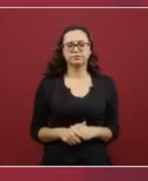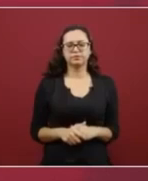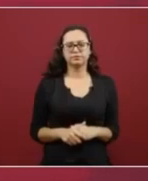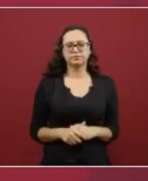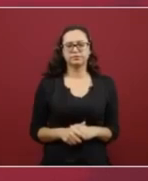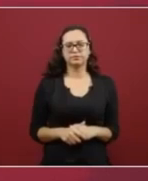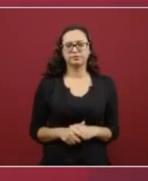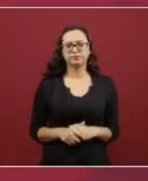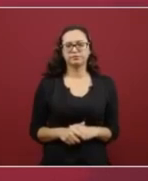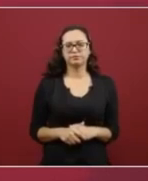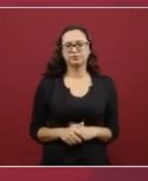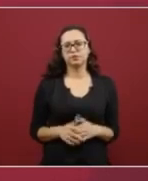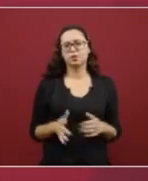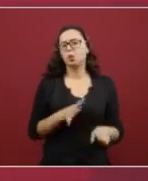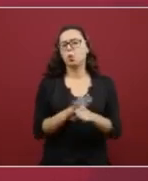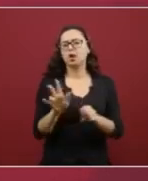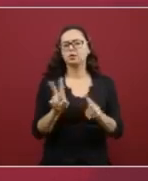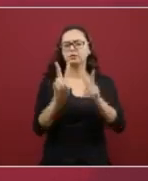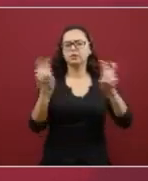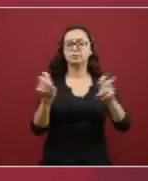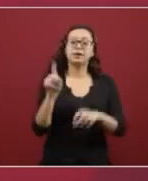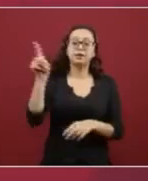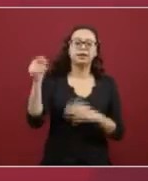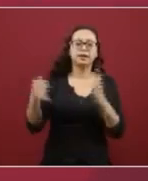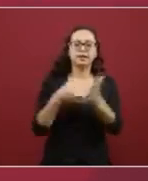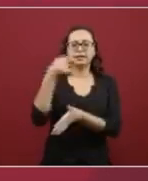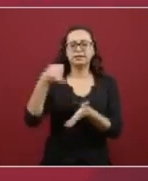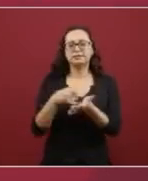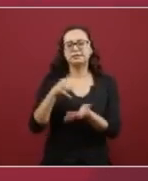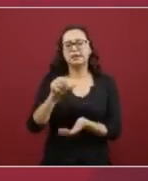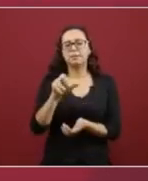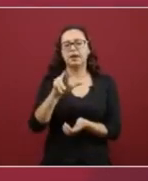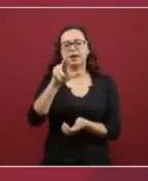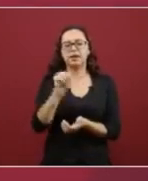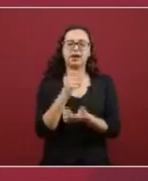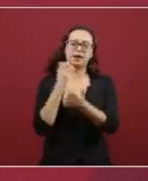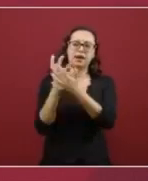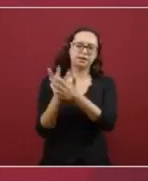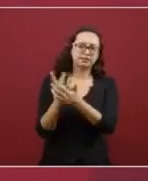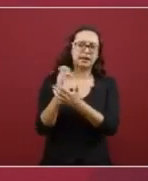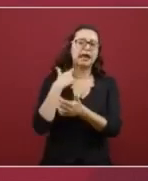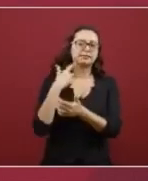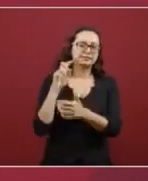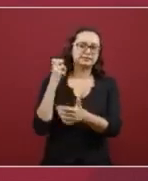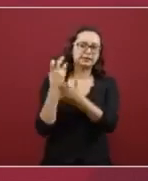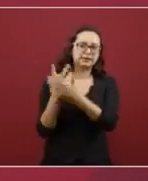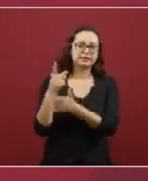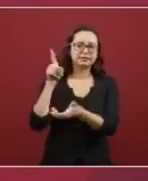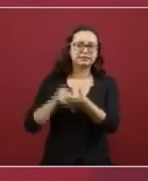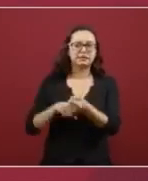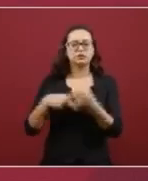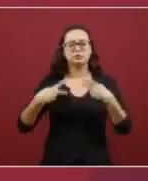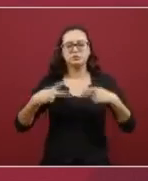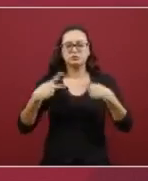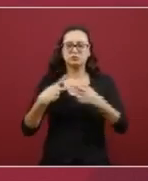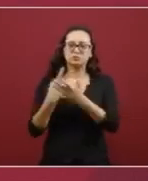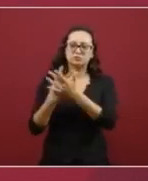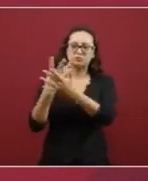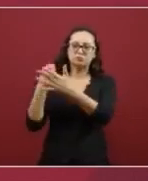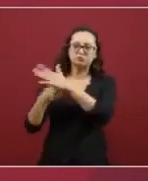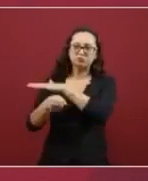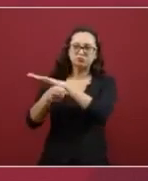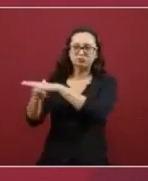reclusos que se trasladaron de las Islas Marías y que el propósito